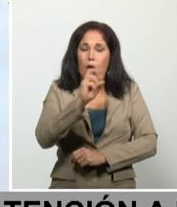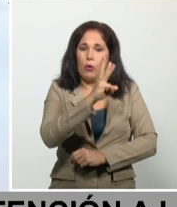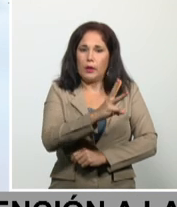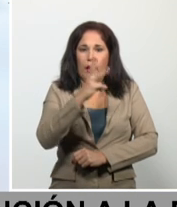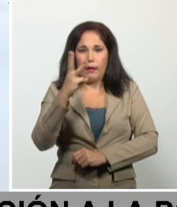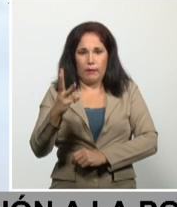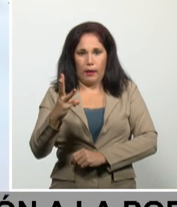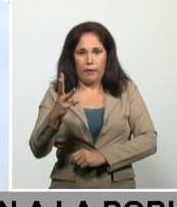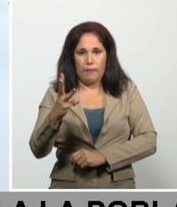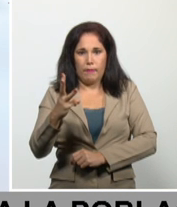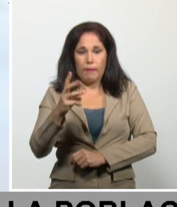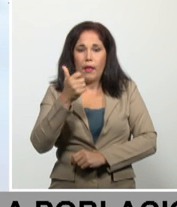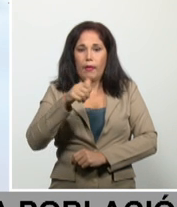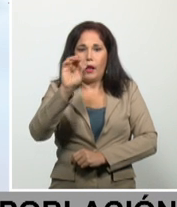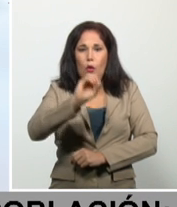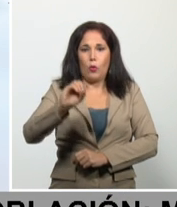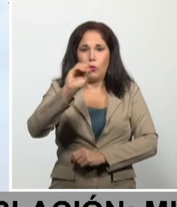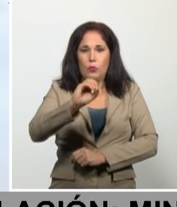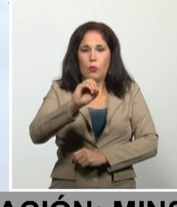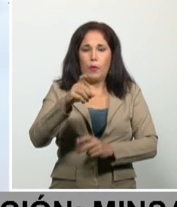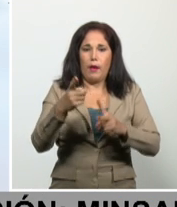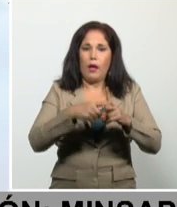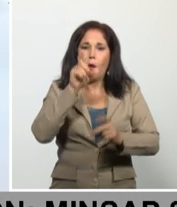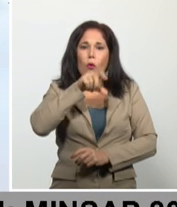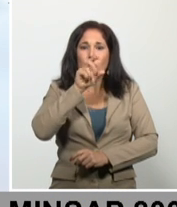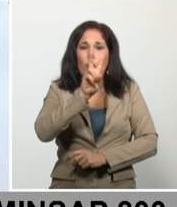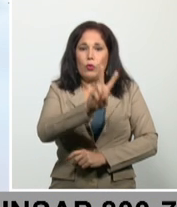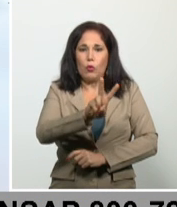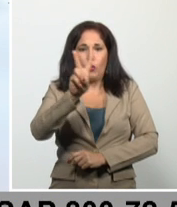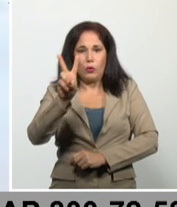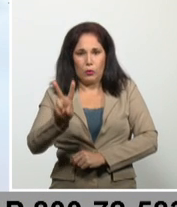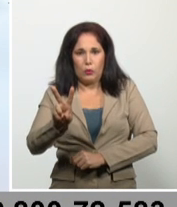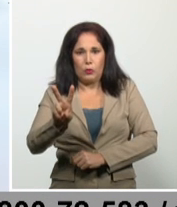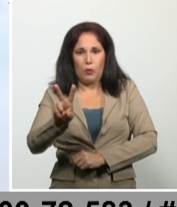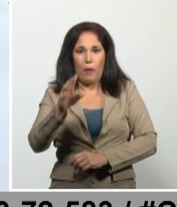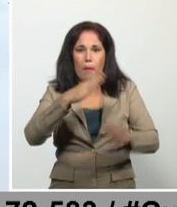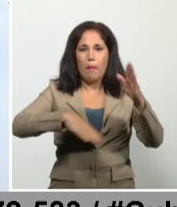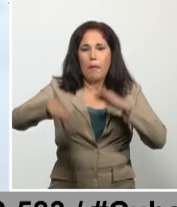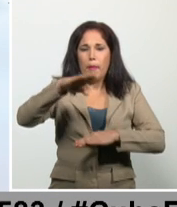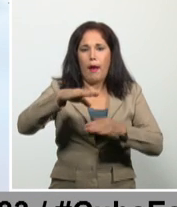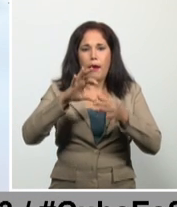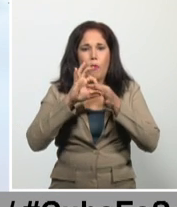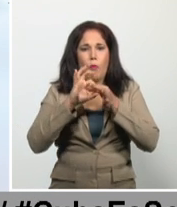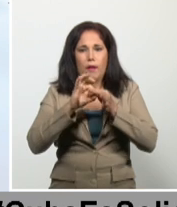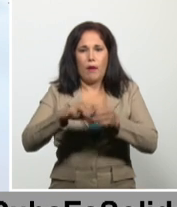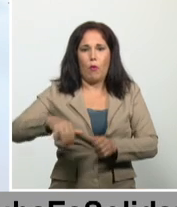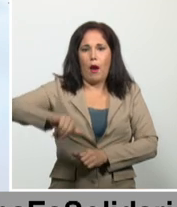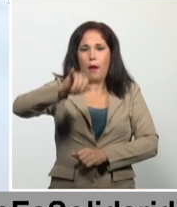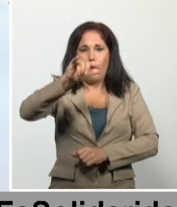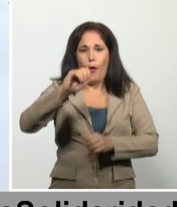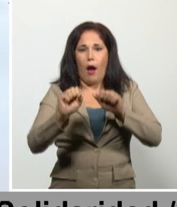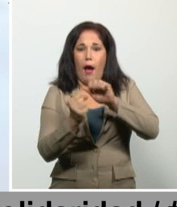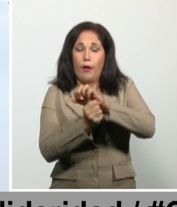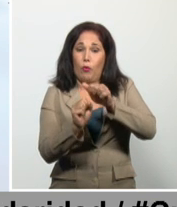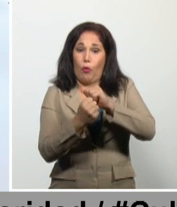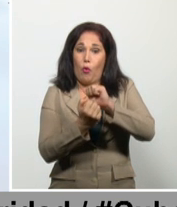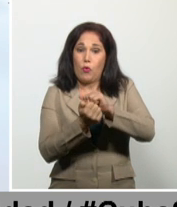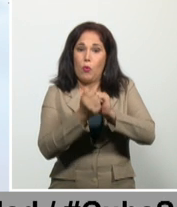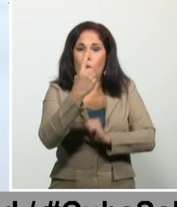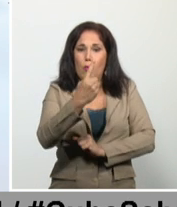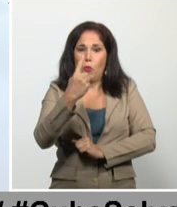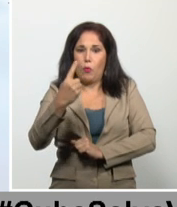uno, 10 de octubre y Cotorro con 2 cada uno, Playa, Guanabacoa, Boyeros y Arroyo Naranjo con 1 cada